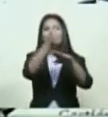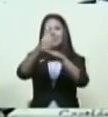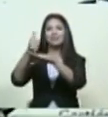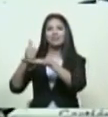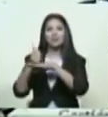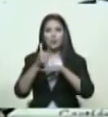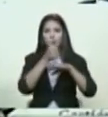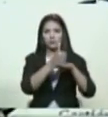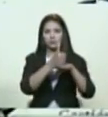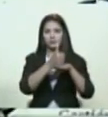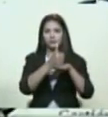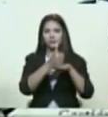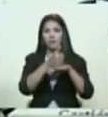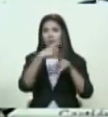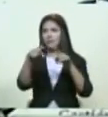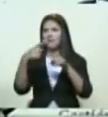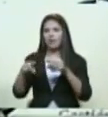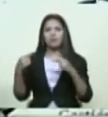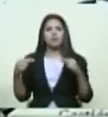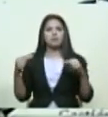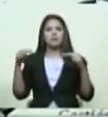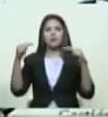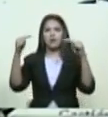y de jefatura de distintos niveles.